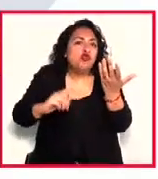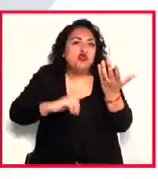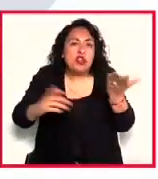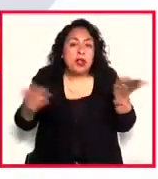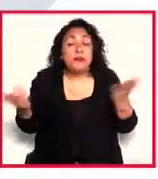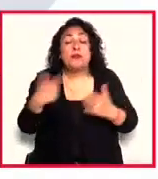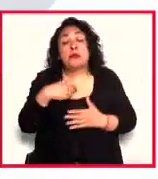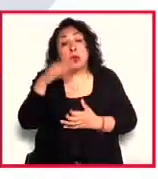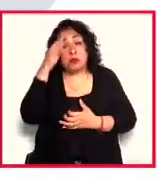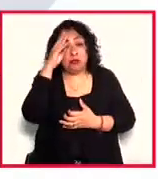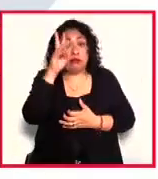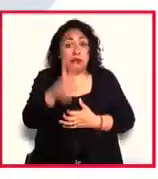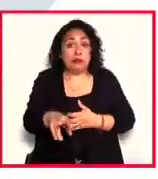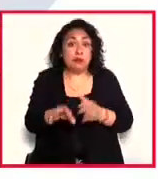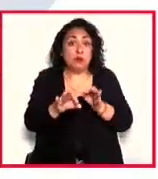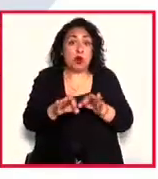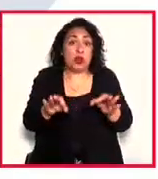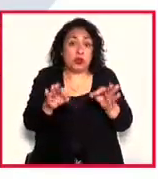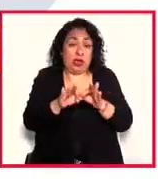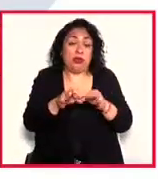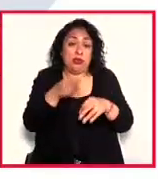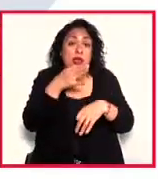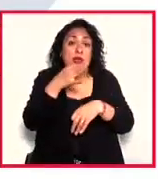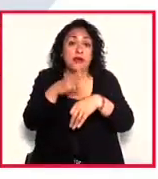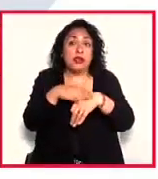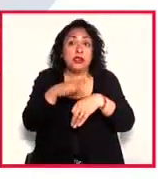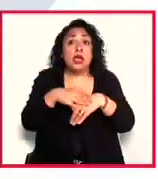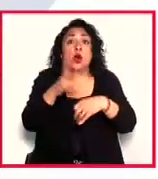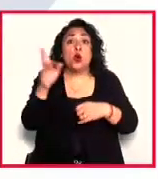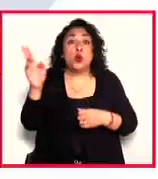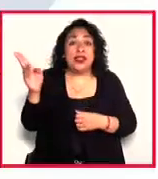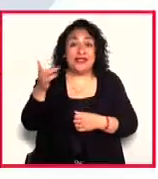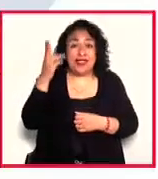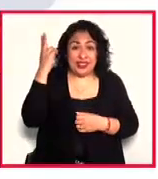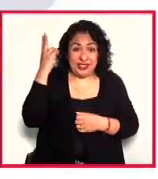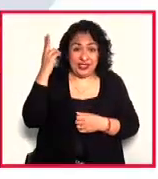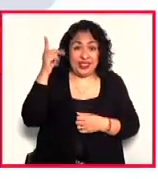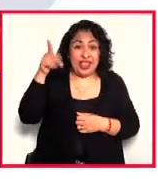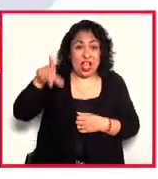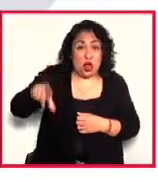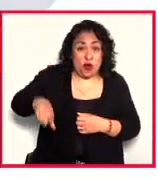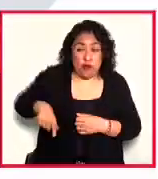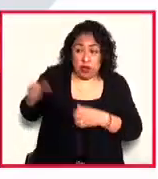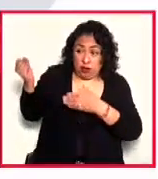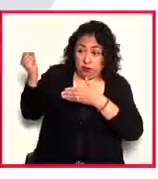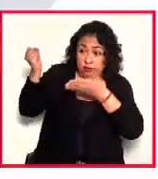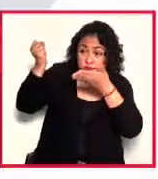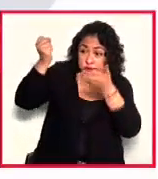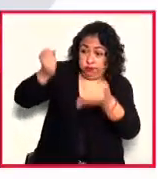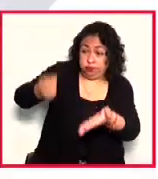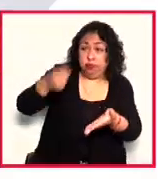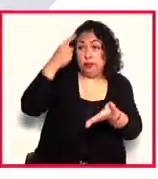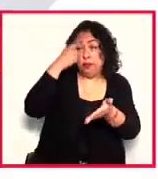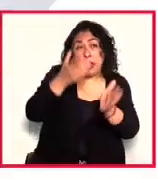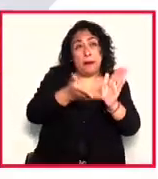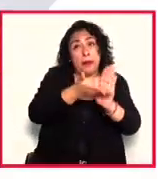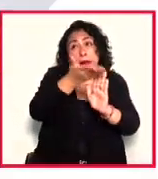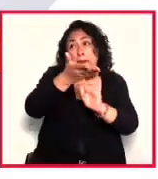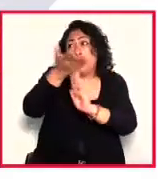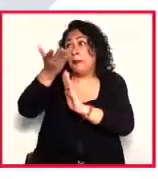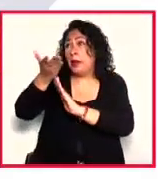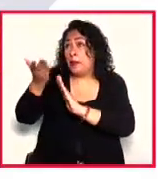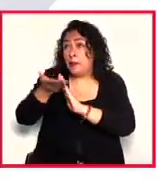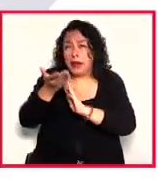tan importante el subrayar que una universidad pública destine recursos a la rehabilitación de un espacio como